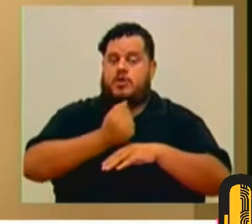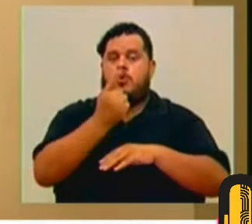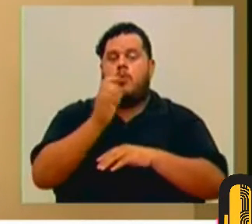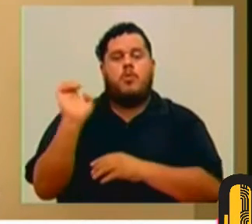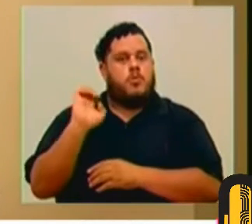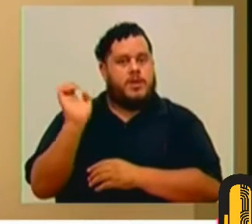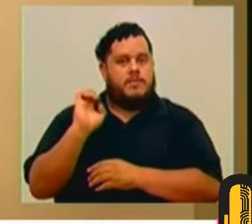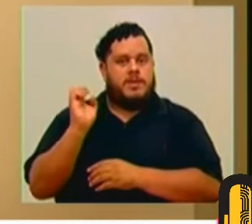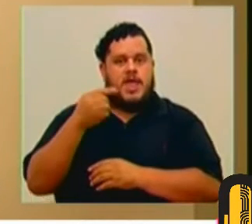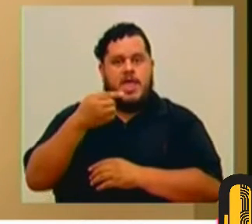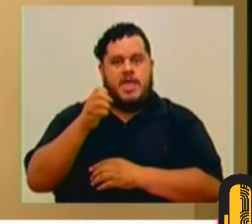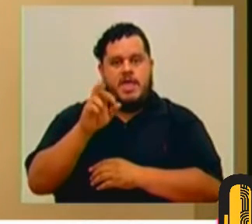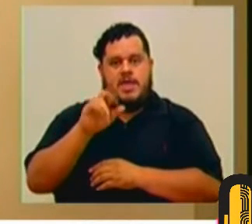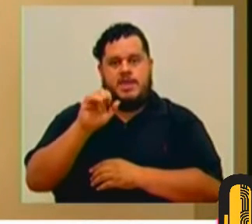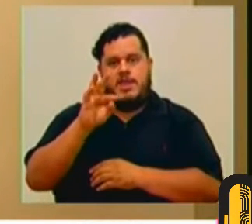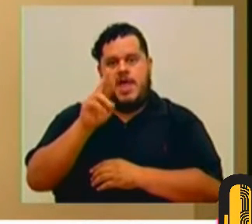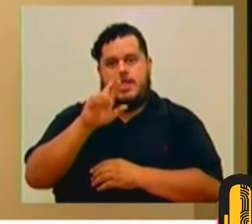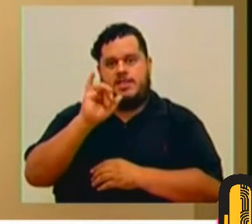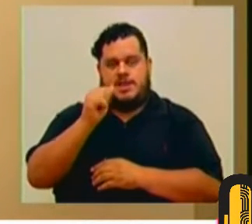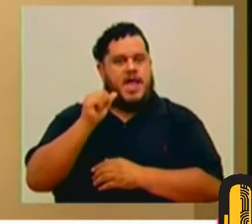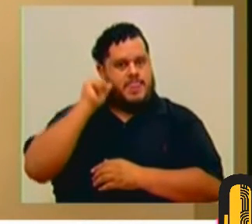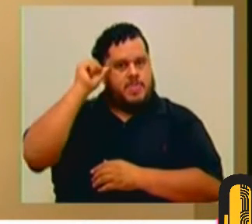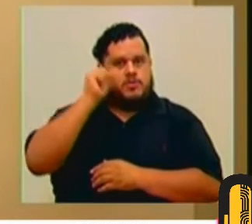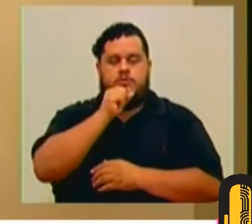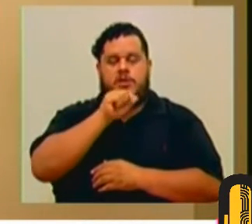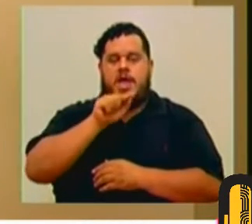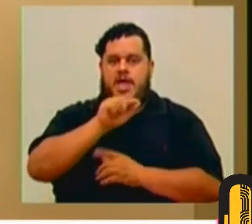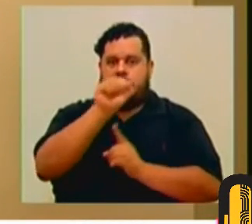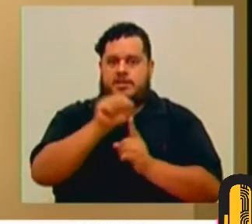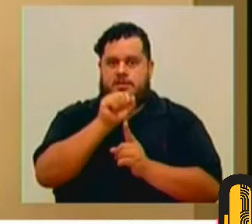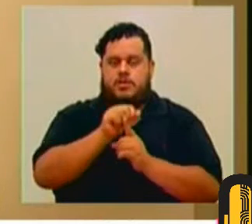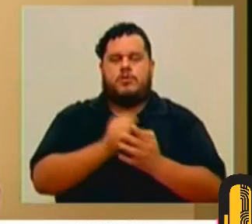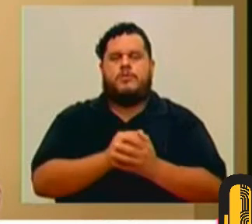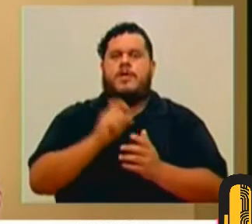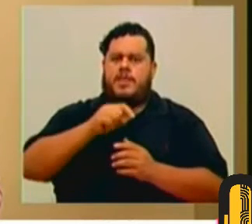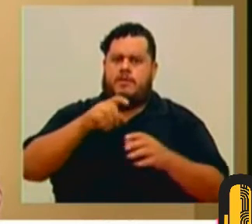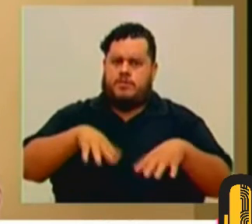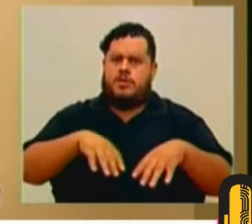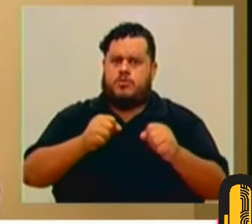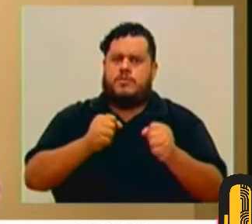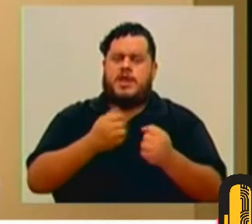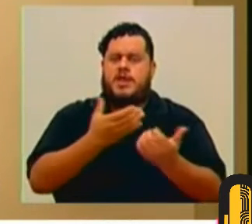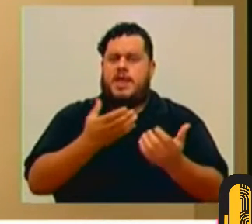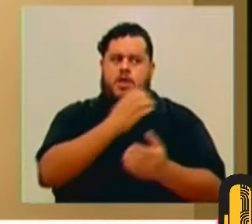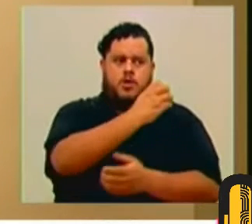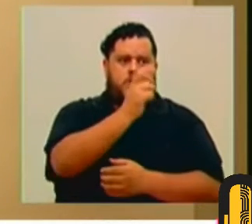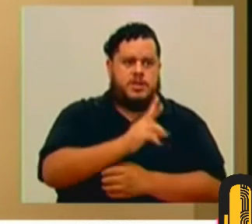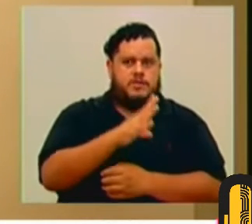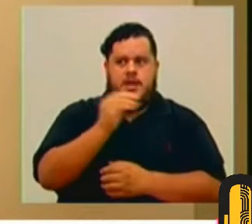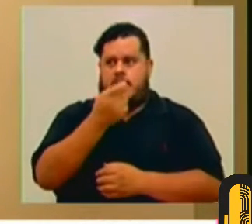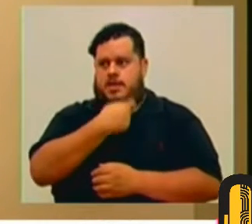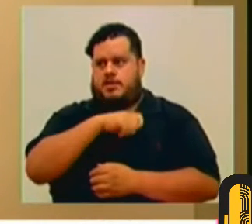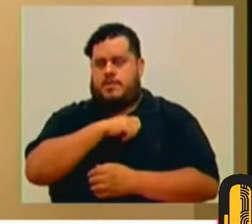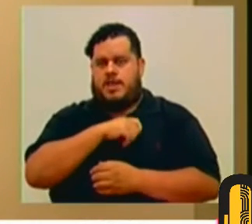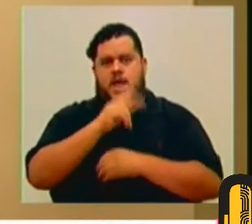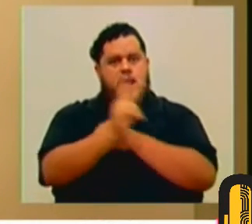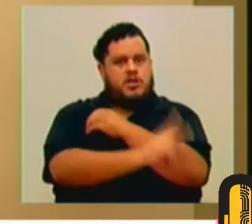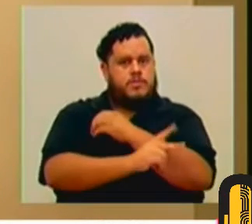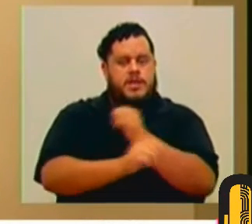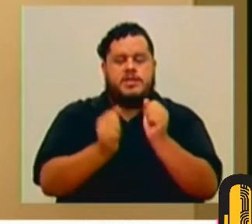emergencia geriátrica esta situación. Al respecto, tenemos que tomar en cuenta que Costa Rica y España son países que con